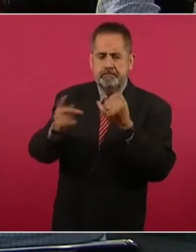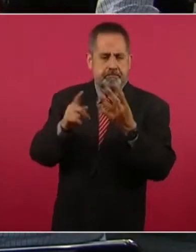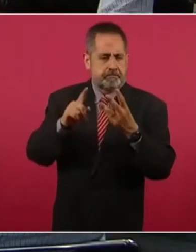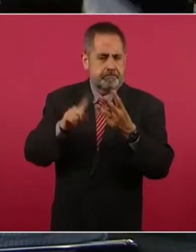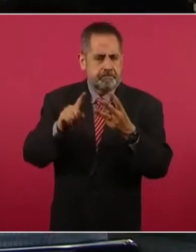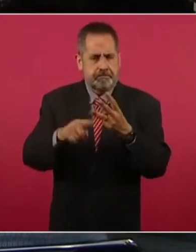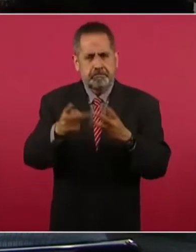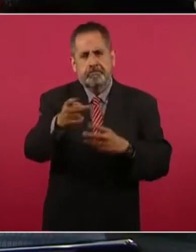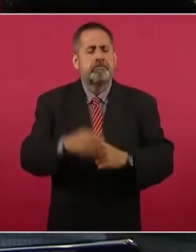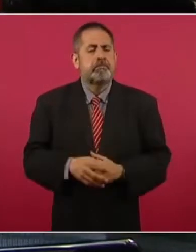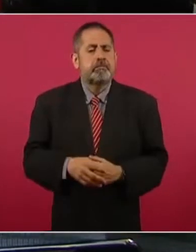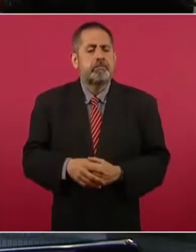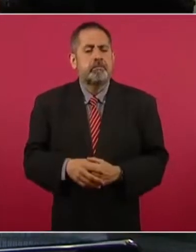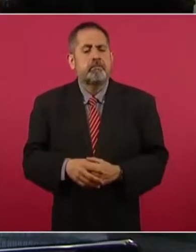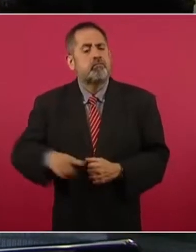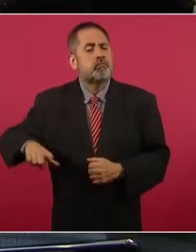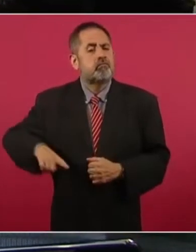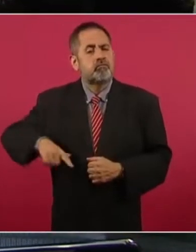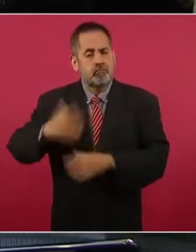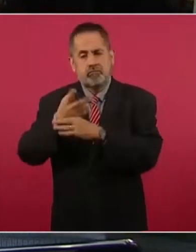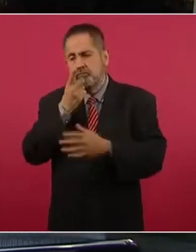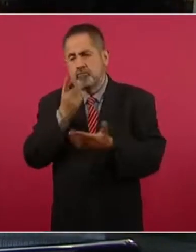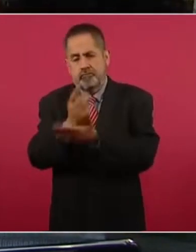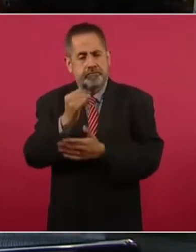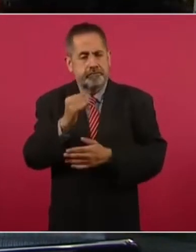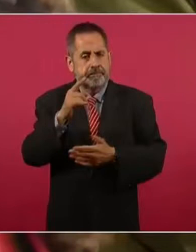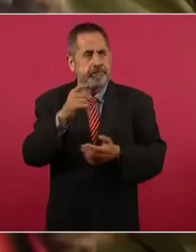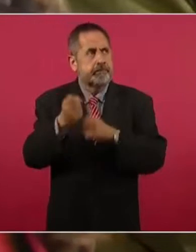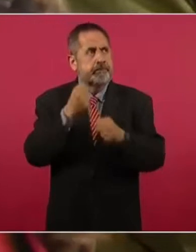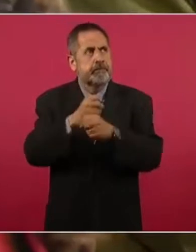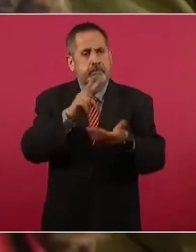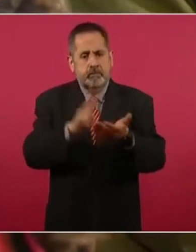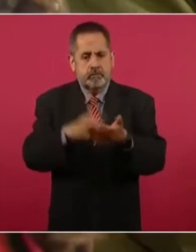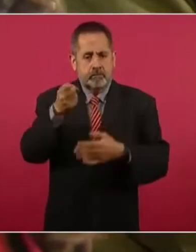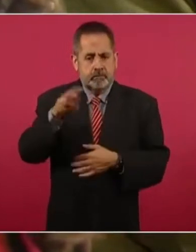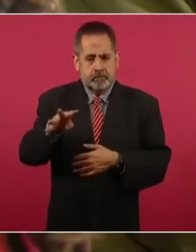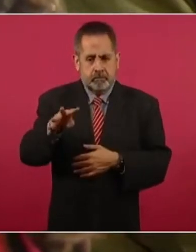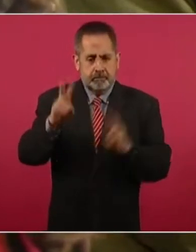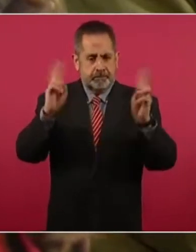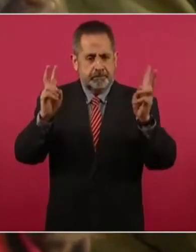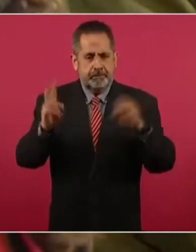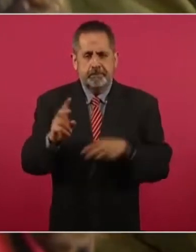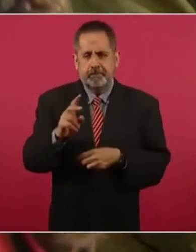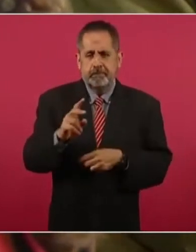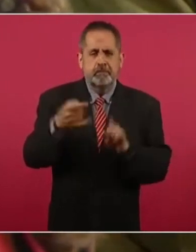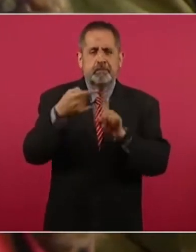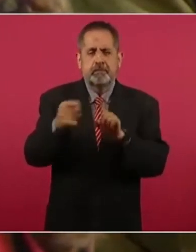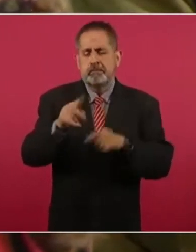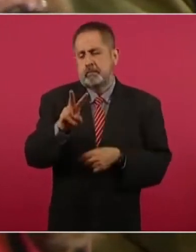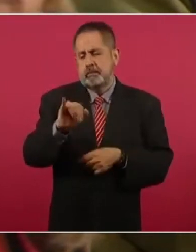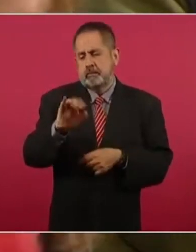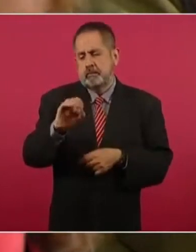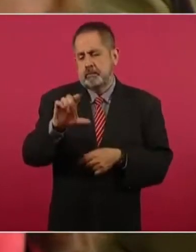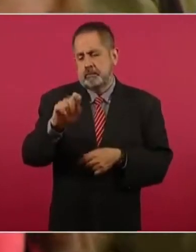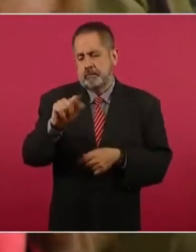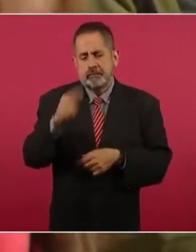gobierno decidió implementar a partir del 2019 el programa Puerta Violeta para apoyar de manera